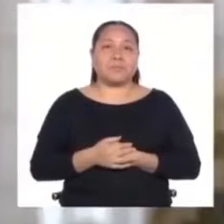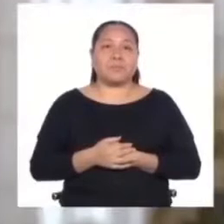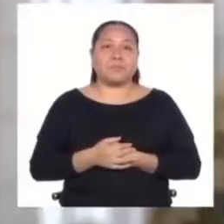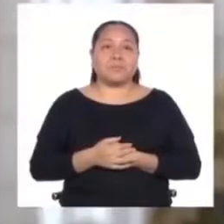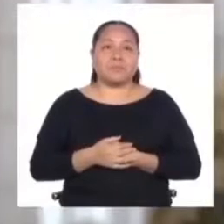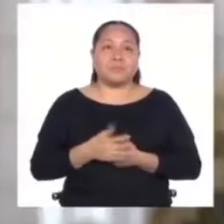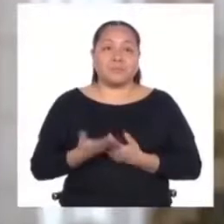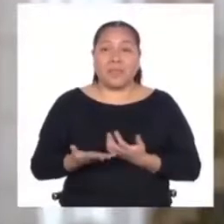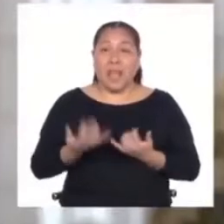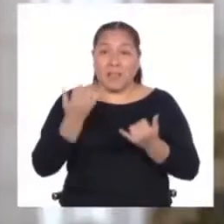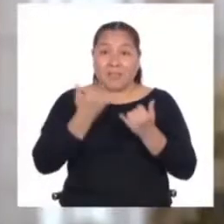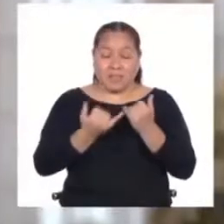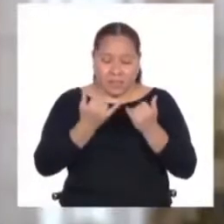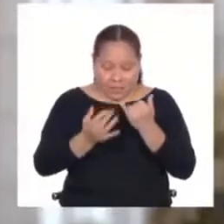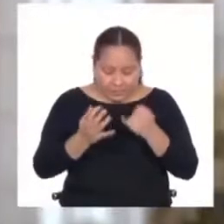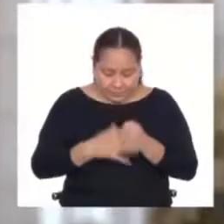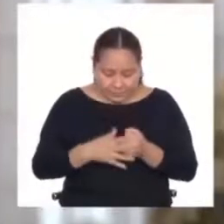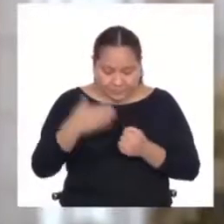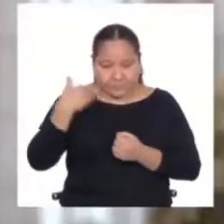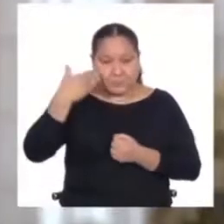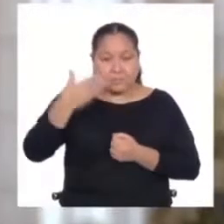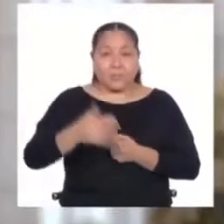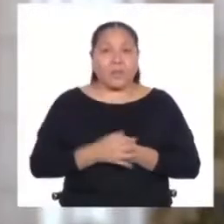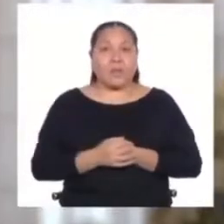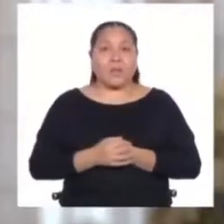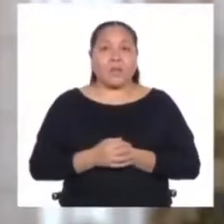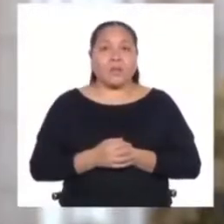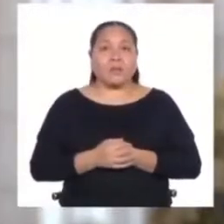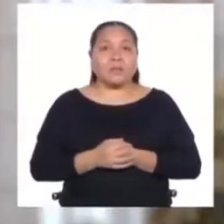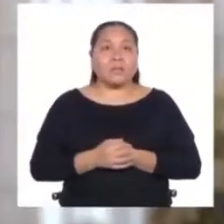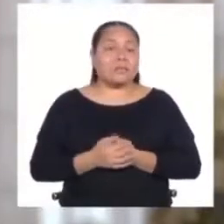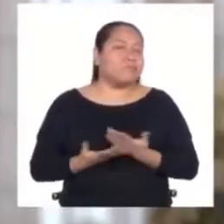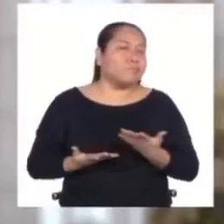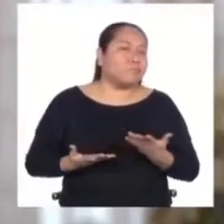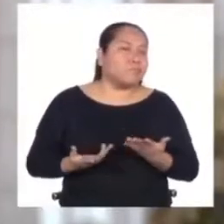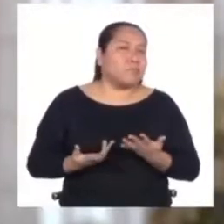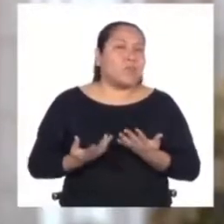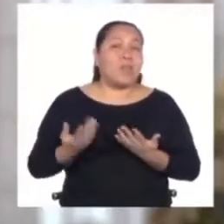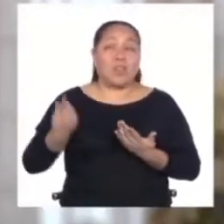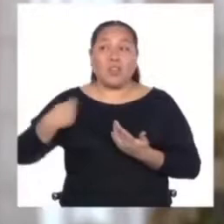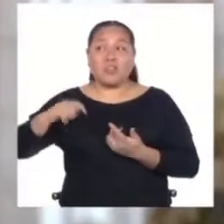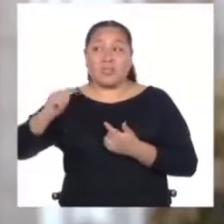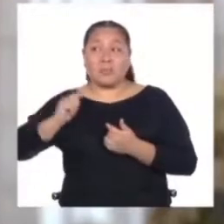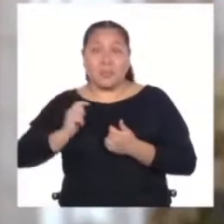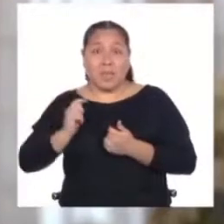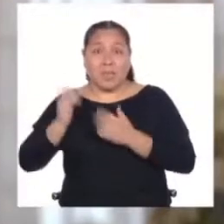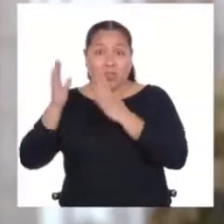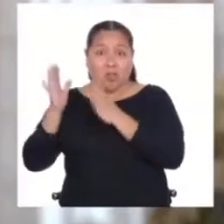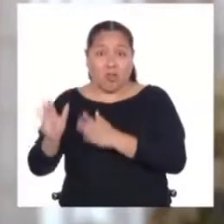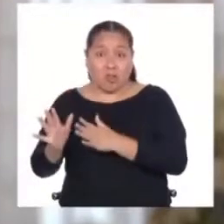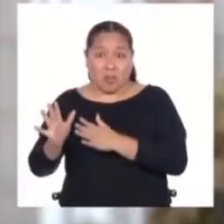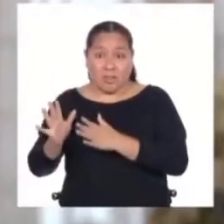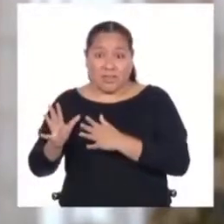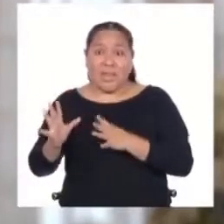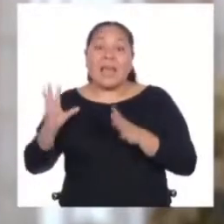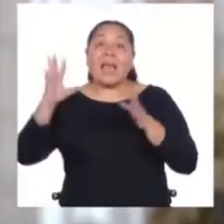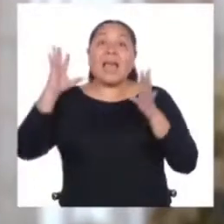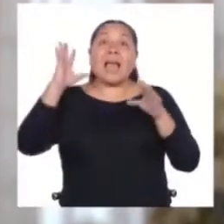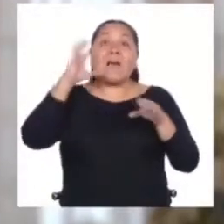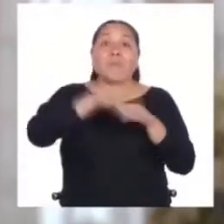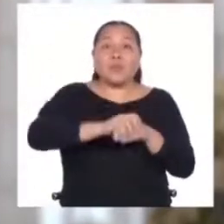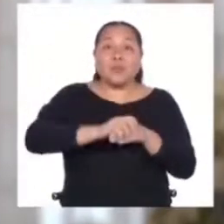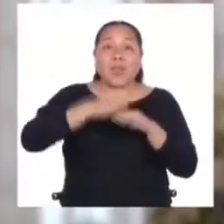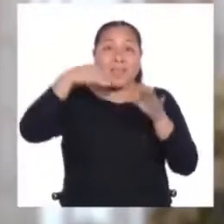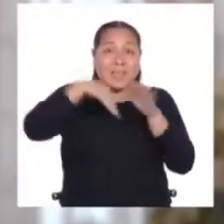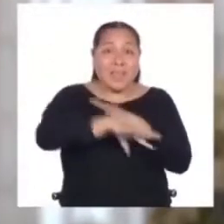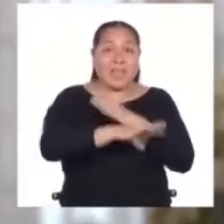Los eventos finales se dan justamente cuando los españoles llegan a tomar el Cerro San Cristóbal,